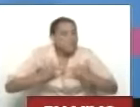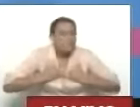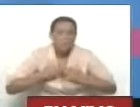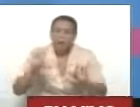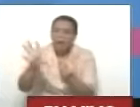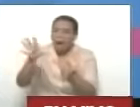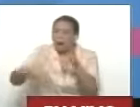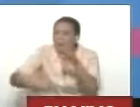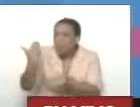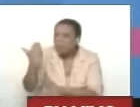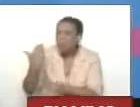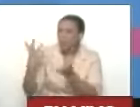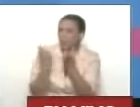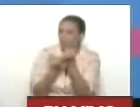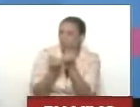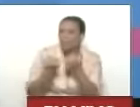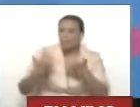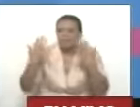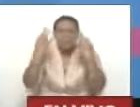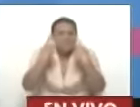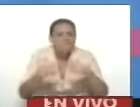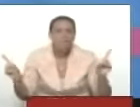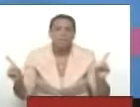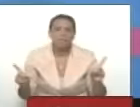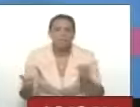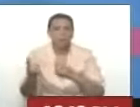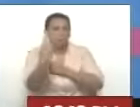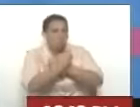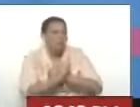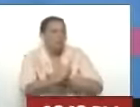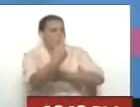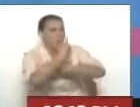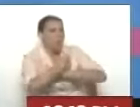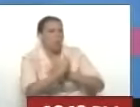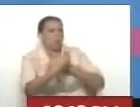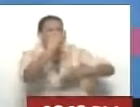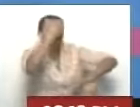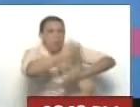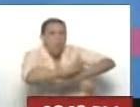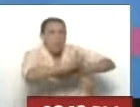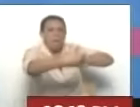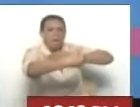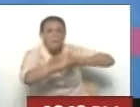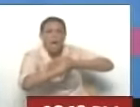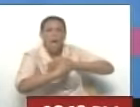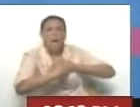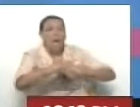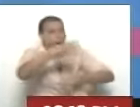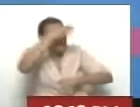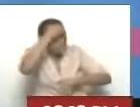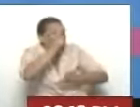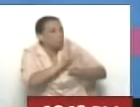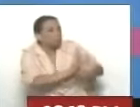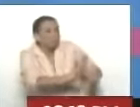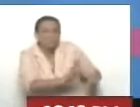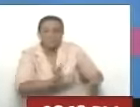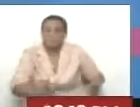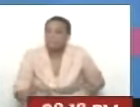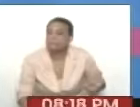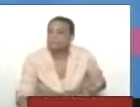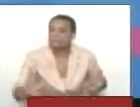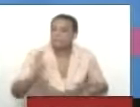modelo económico. Con amenazas, con sanciones, aprendimos a trabajar y a